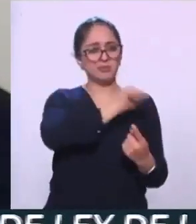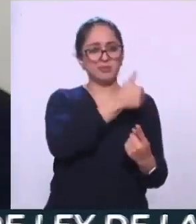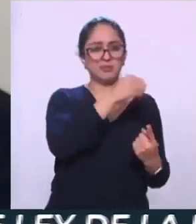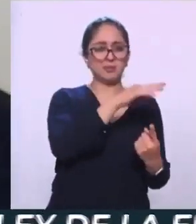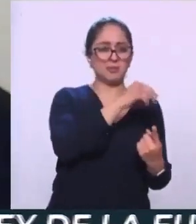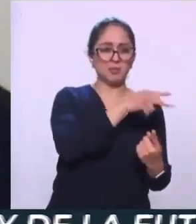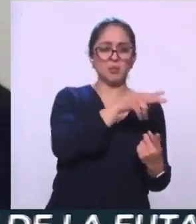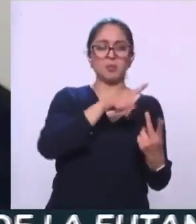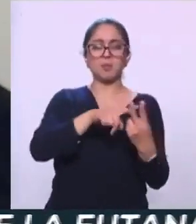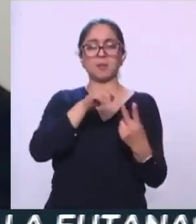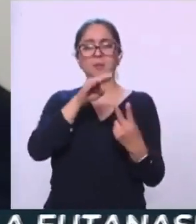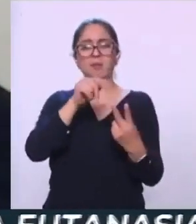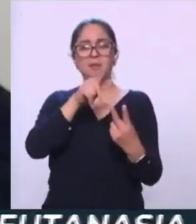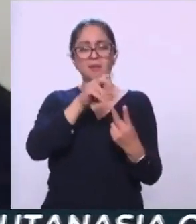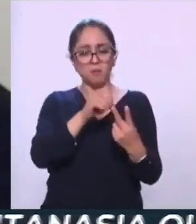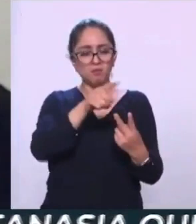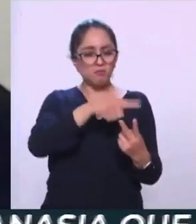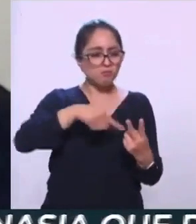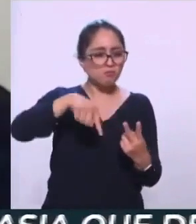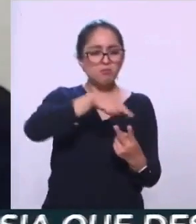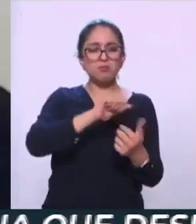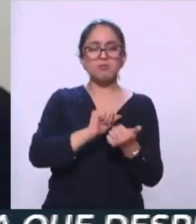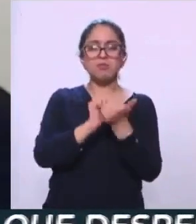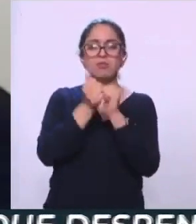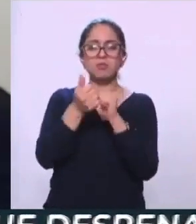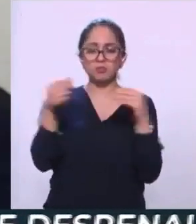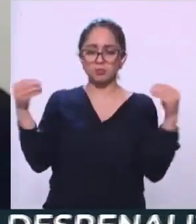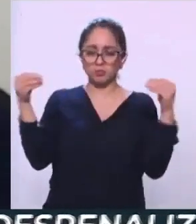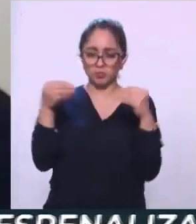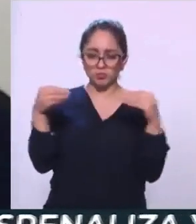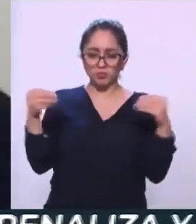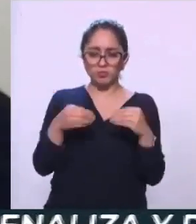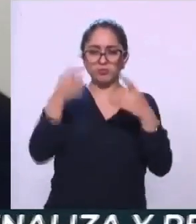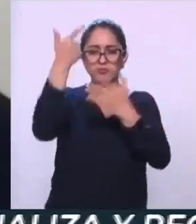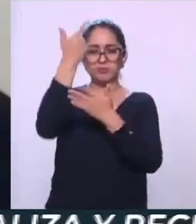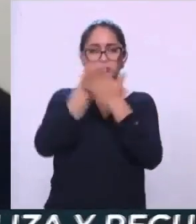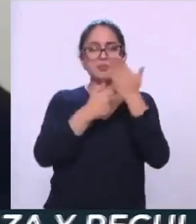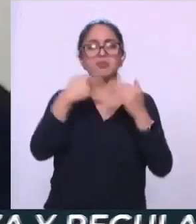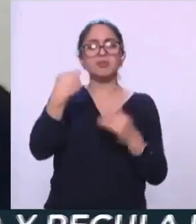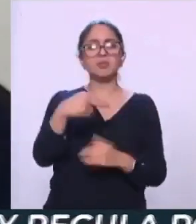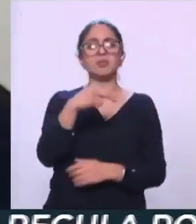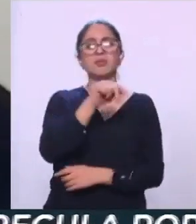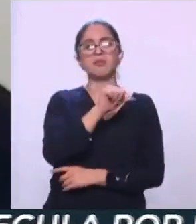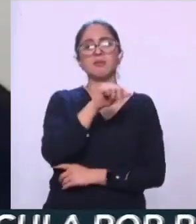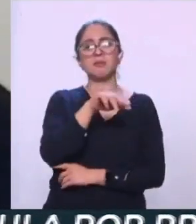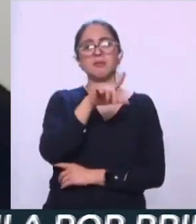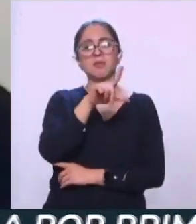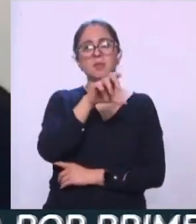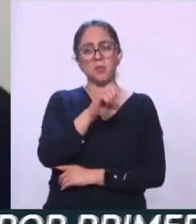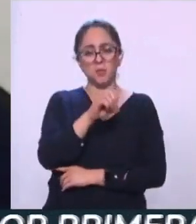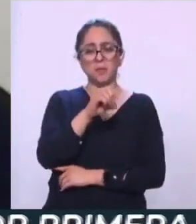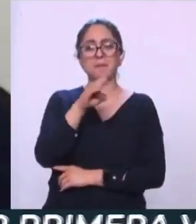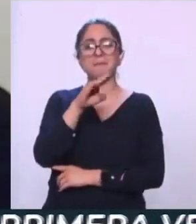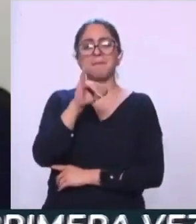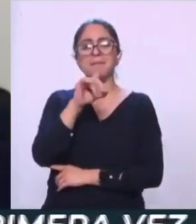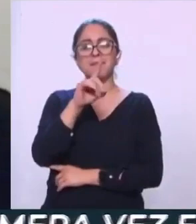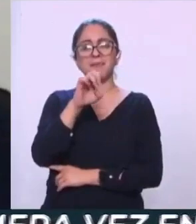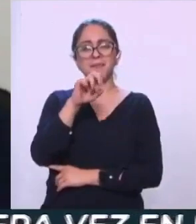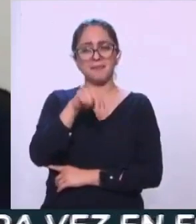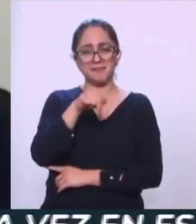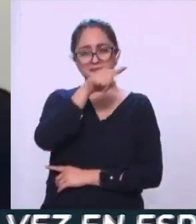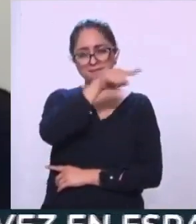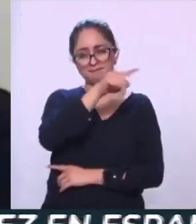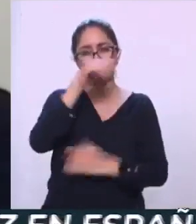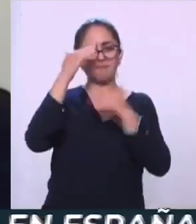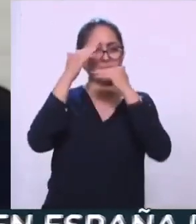Monero Hernández generaron la discusión en un trending topic, ¿no? Que era AMLO Biden. Y lo que dice básicamente